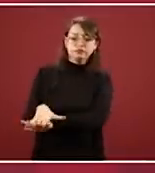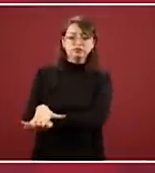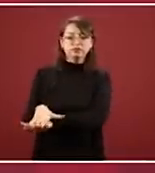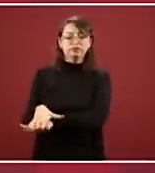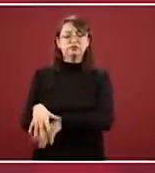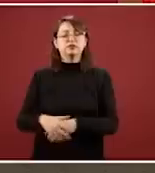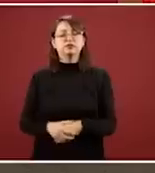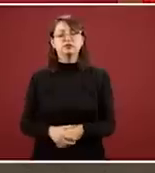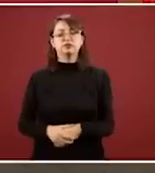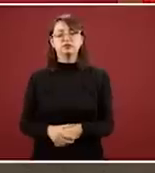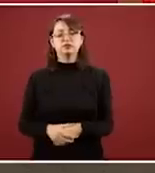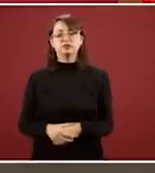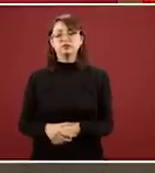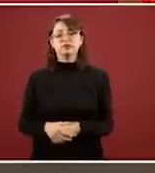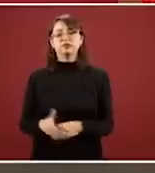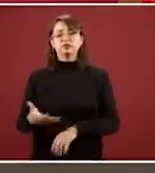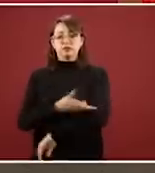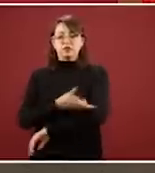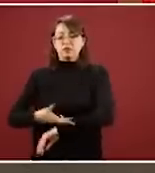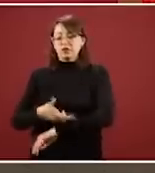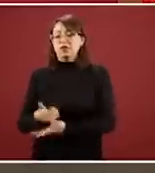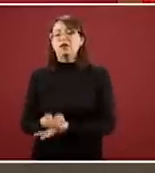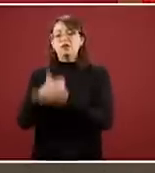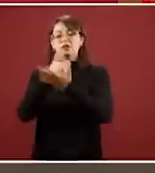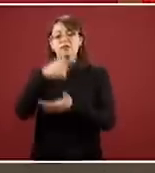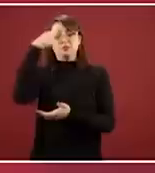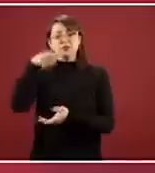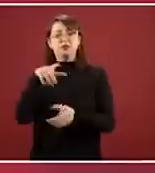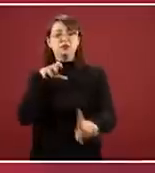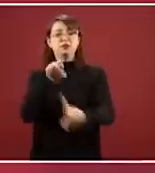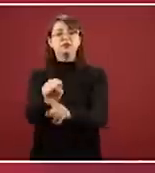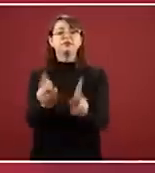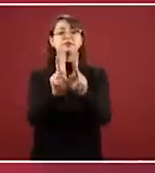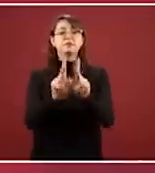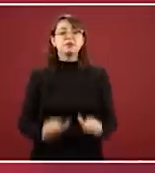la que más nos va a ayudar a que haya paz y que haya tranquilidad.